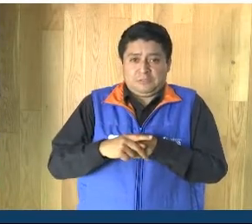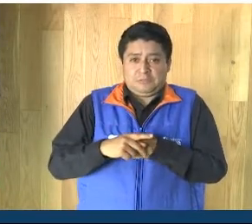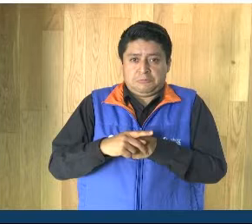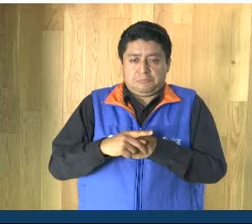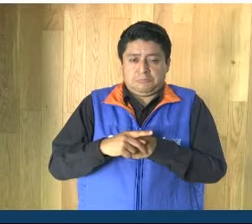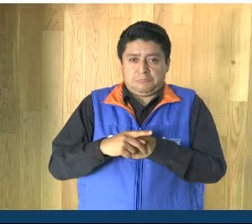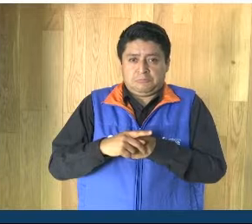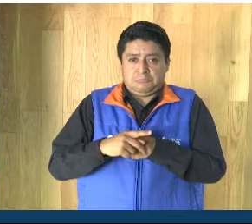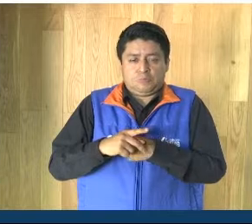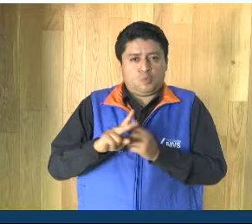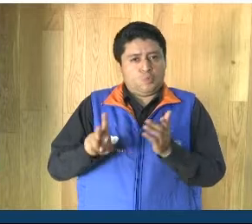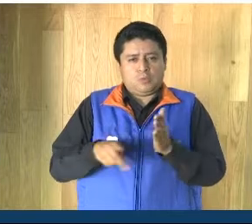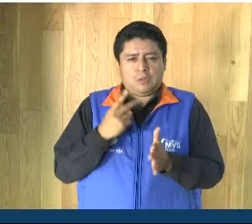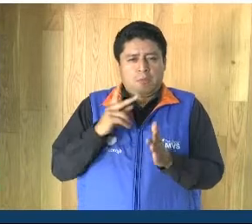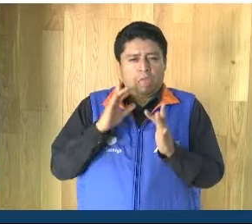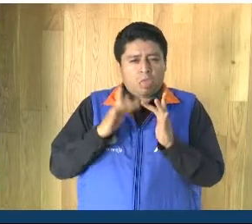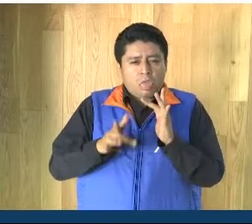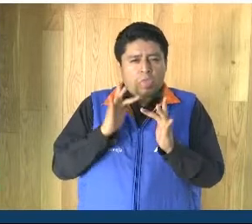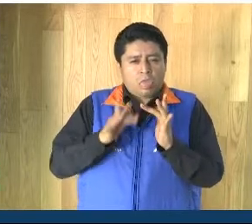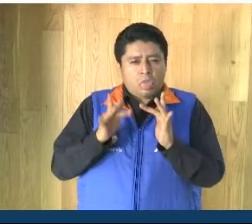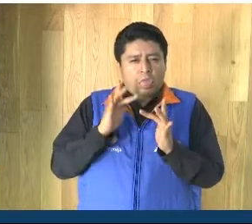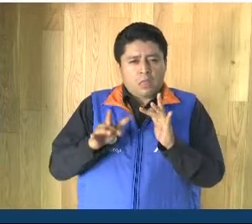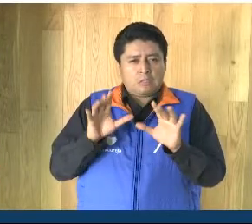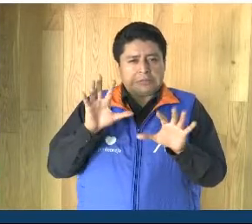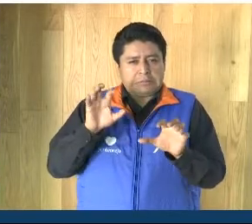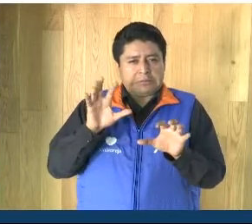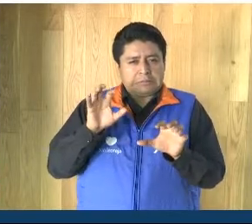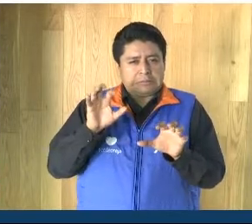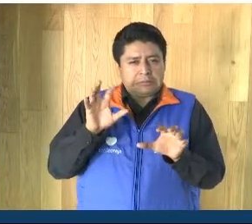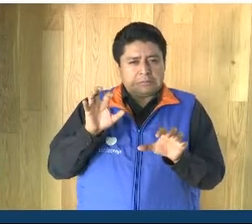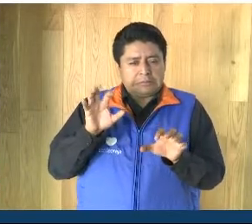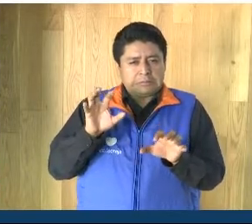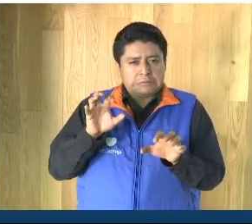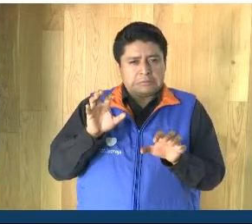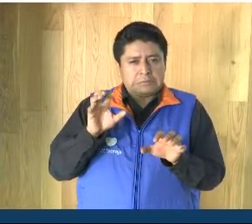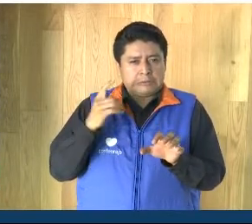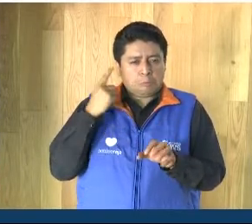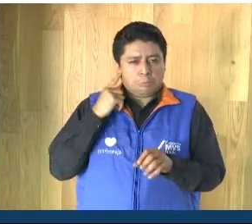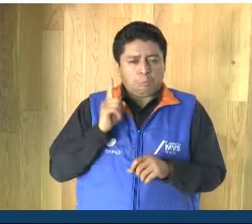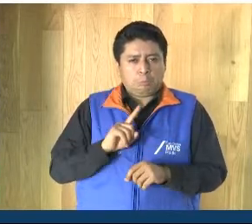nos dice que hemos aumentado la temperatura